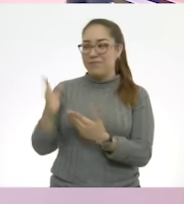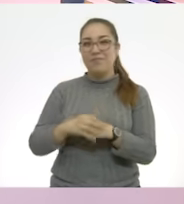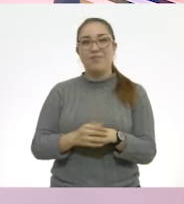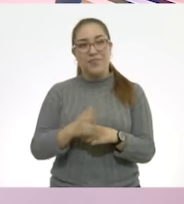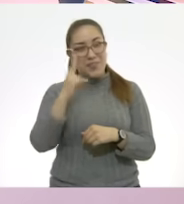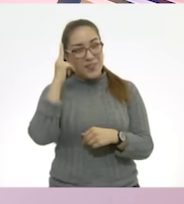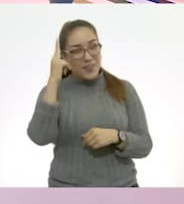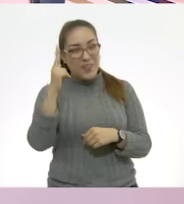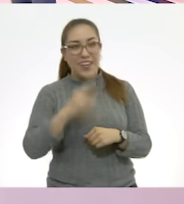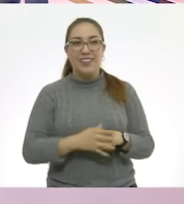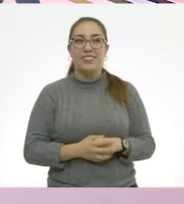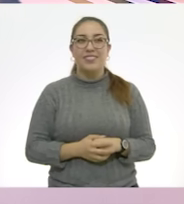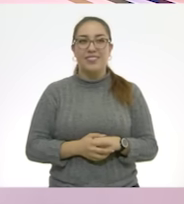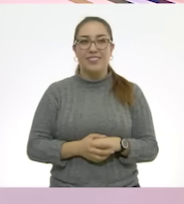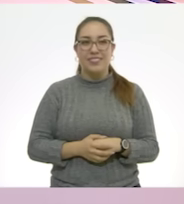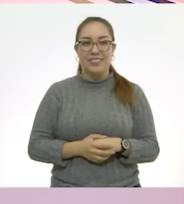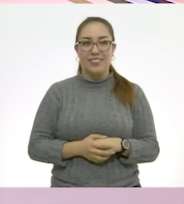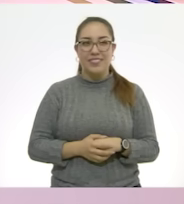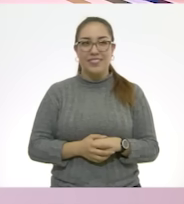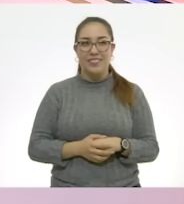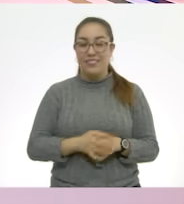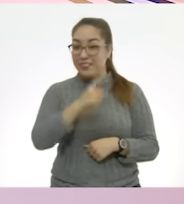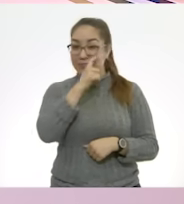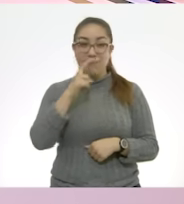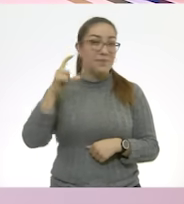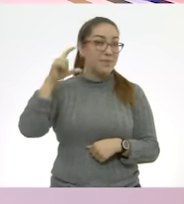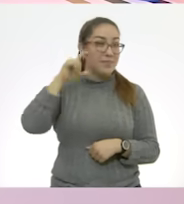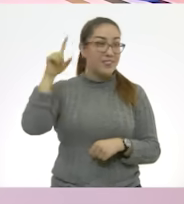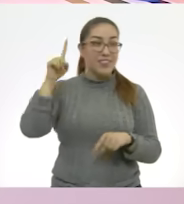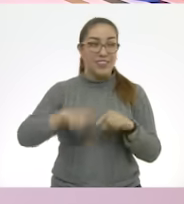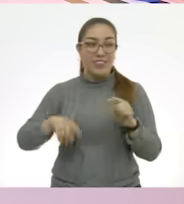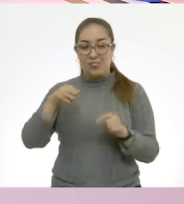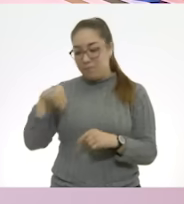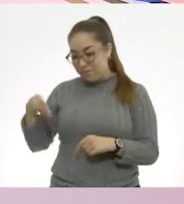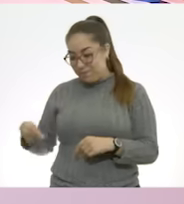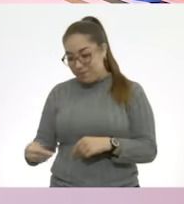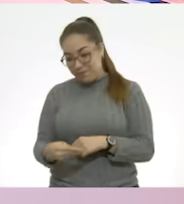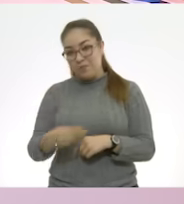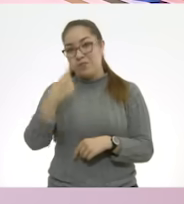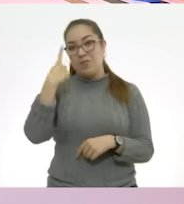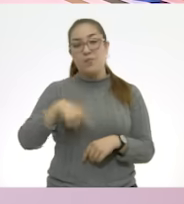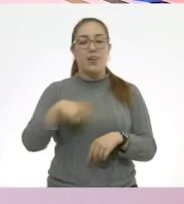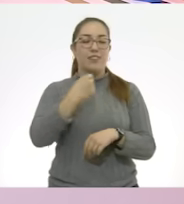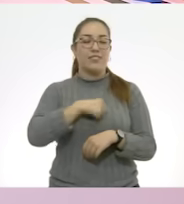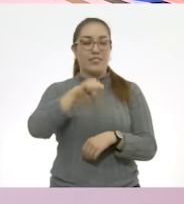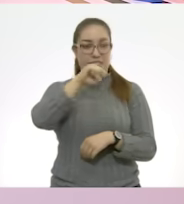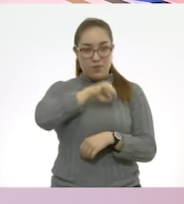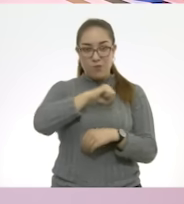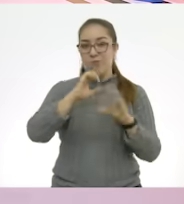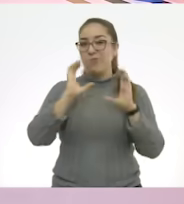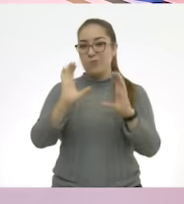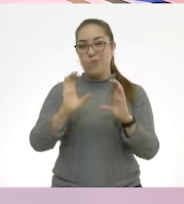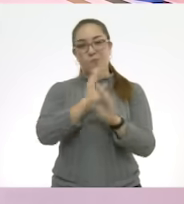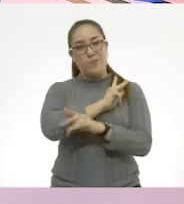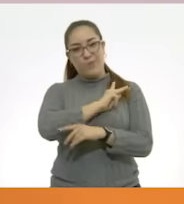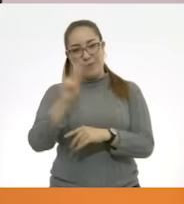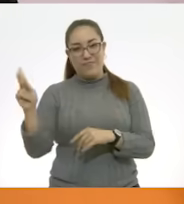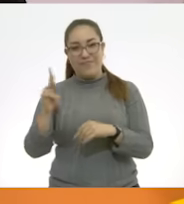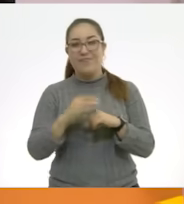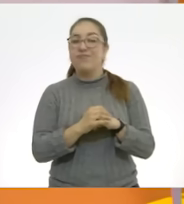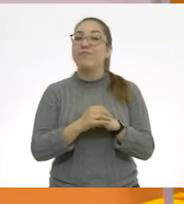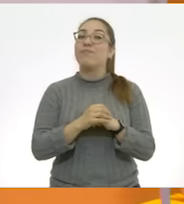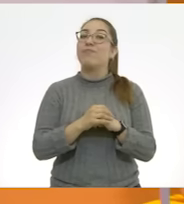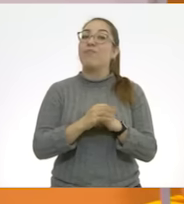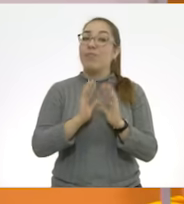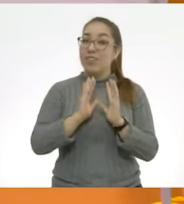Alexia. Qué gusto. Me quito el cubrebocas, como dices, para mantener la salud y seguridad de todos aquí. Bien,